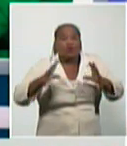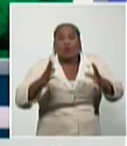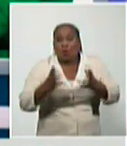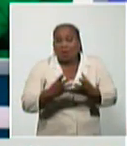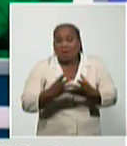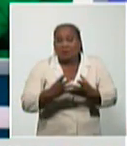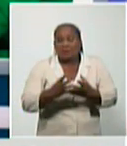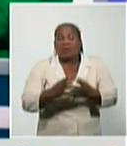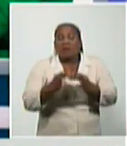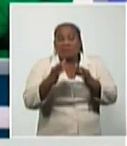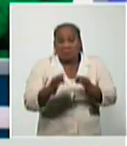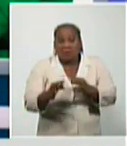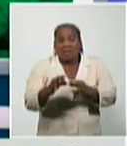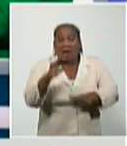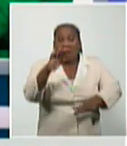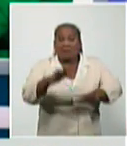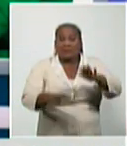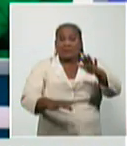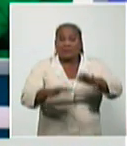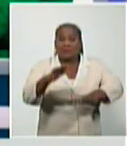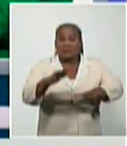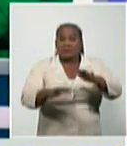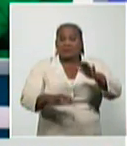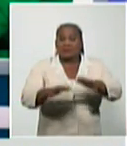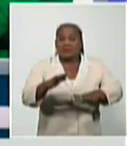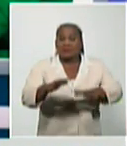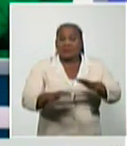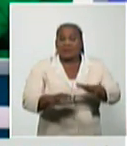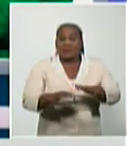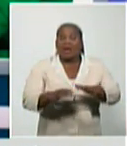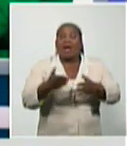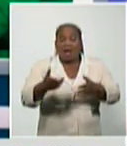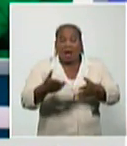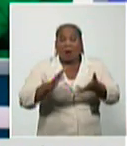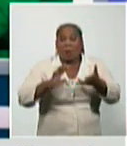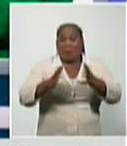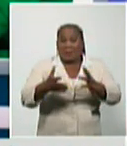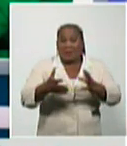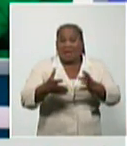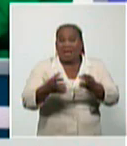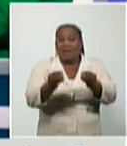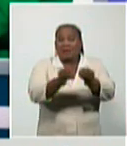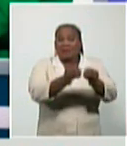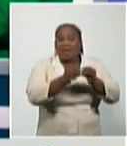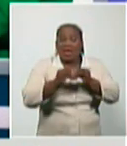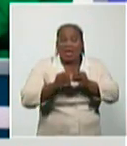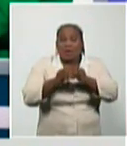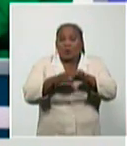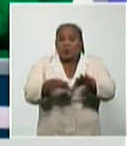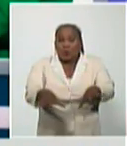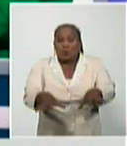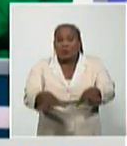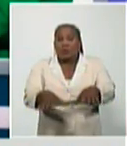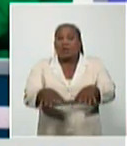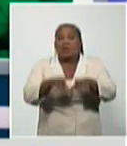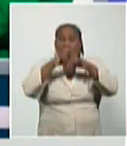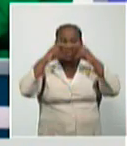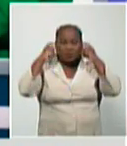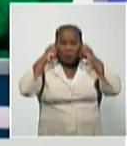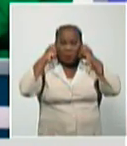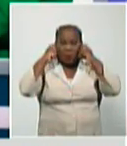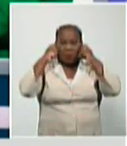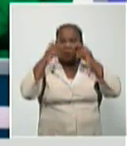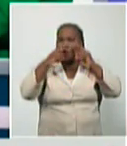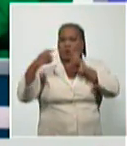ocasiones, mientras más compleja es la transmisión, el nasobuco es en todo momento. Incluso